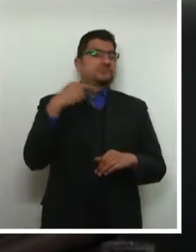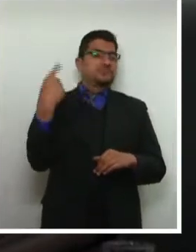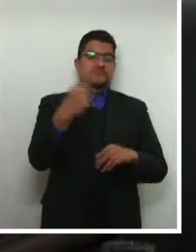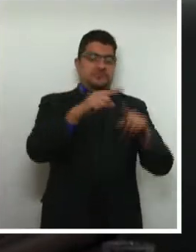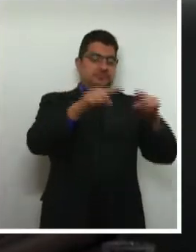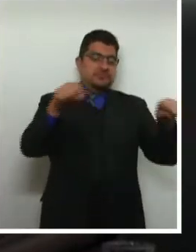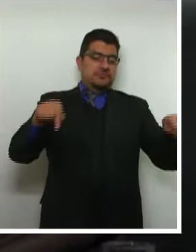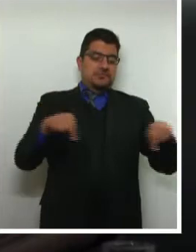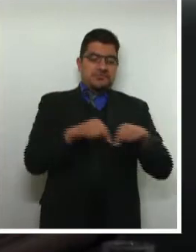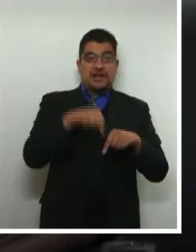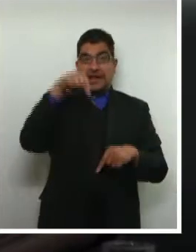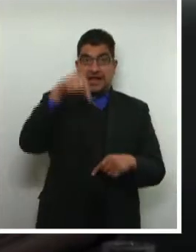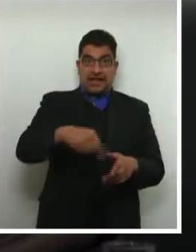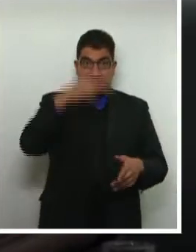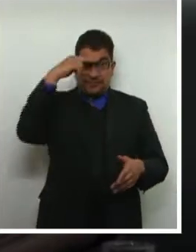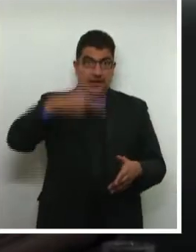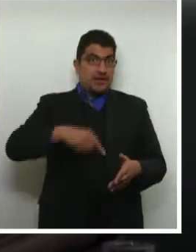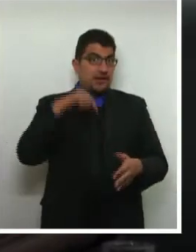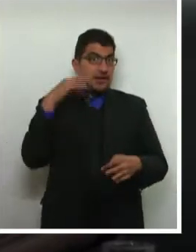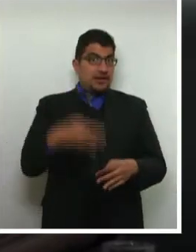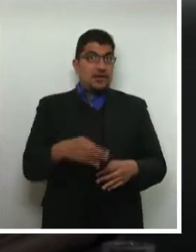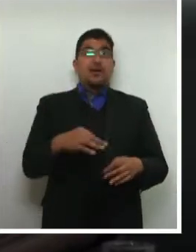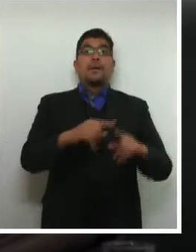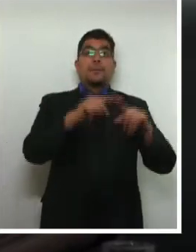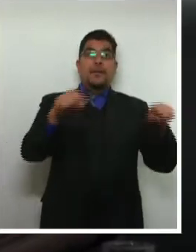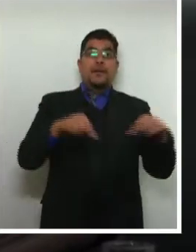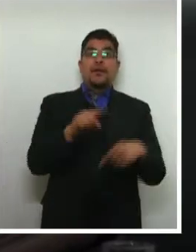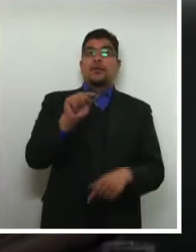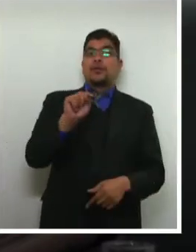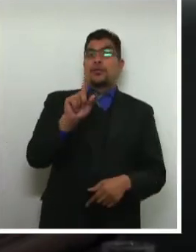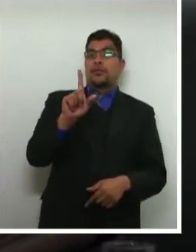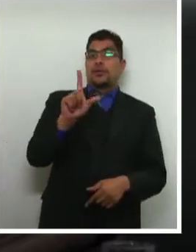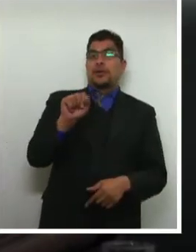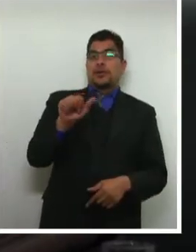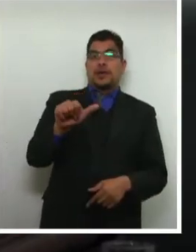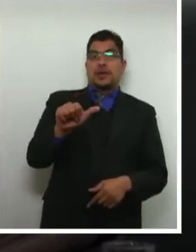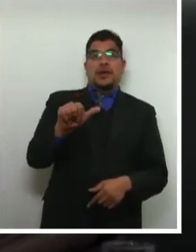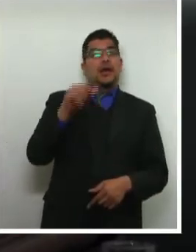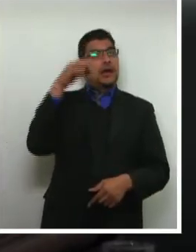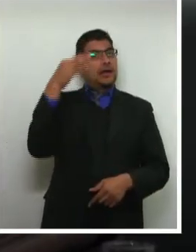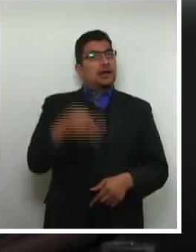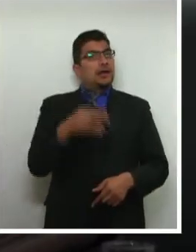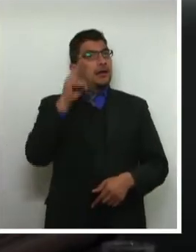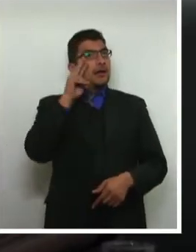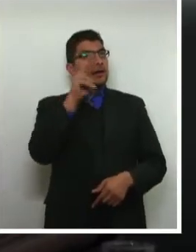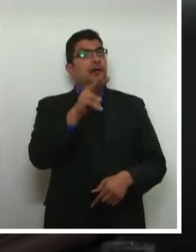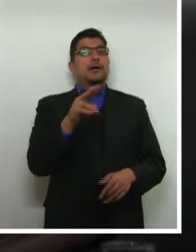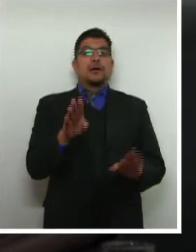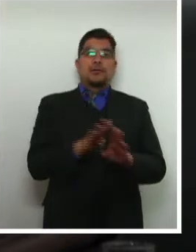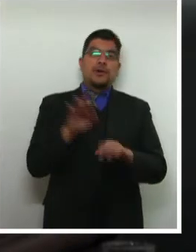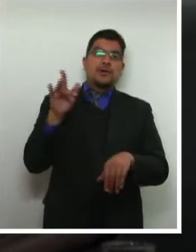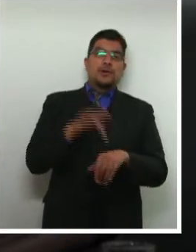plazas integradas de México, la Plaza Tolsa, podemos ver cómo tiene más de 3